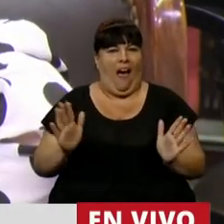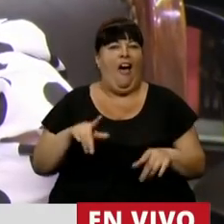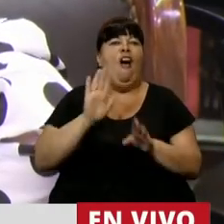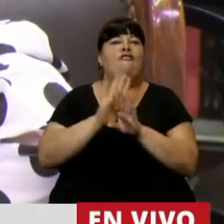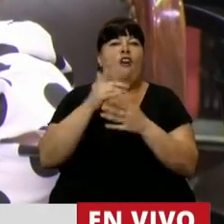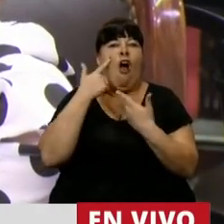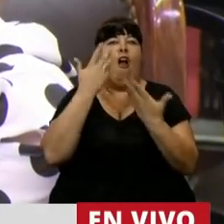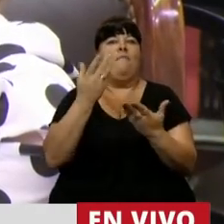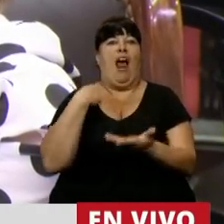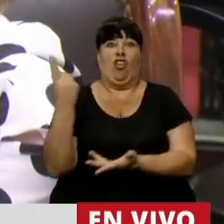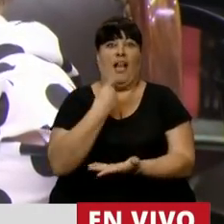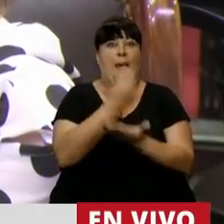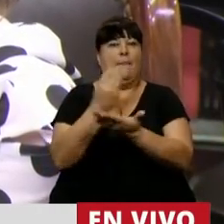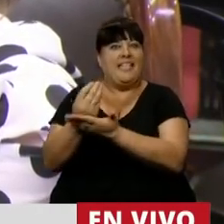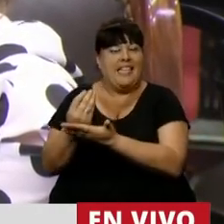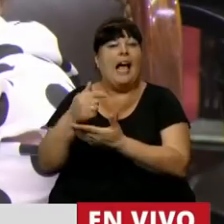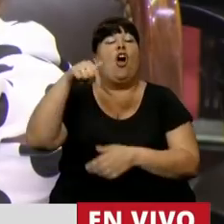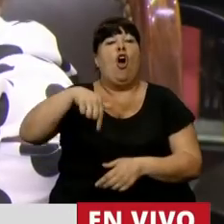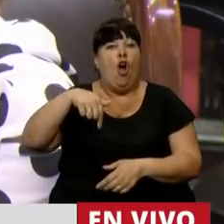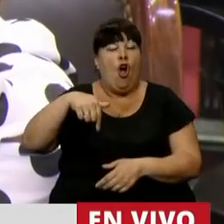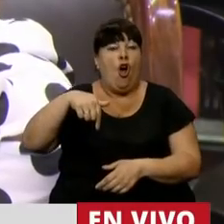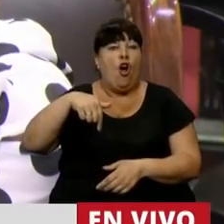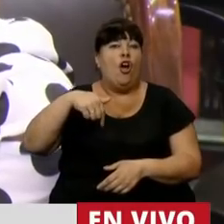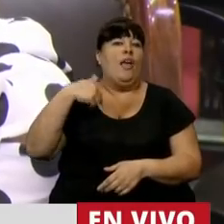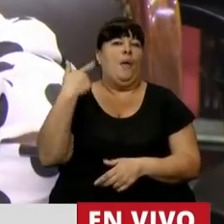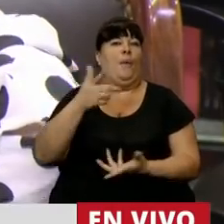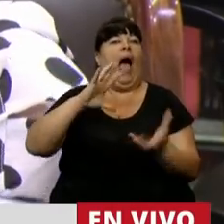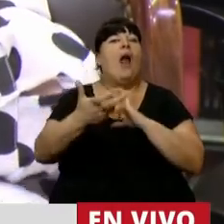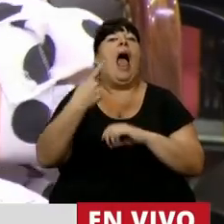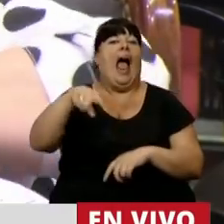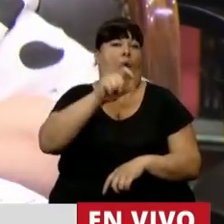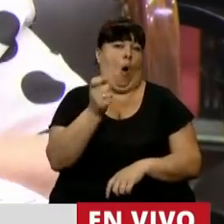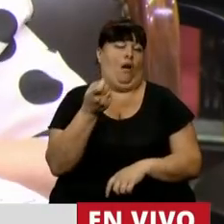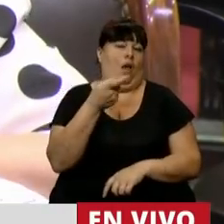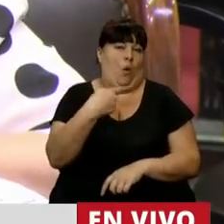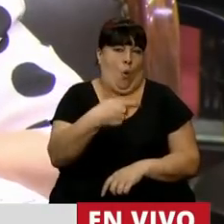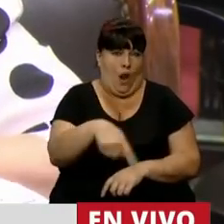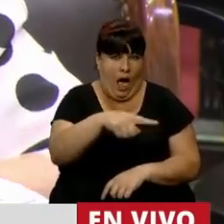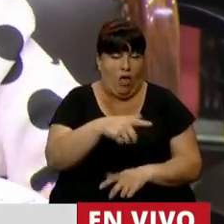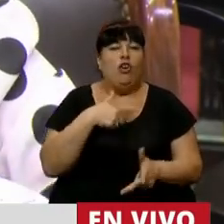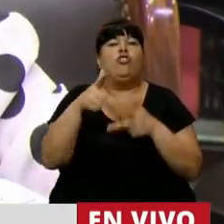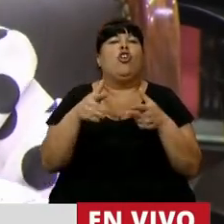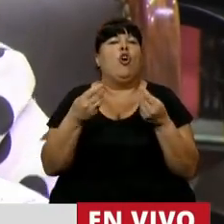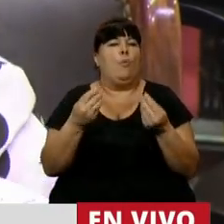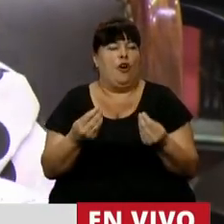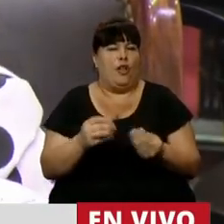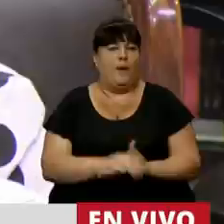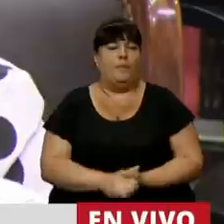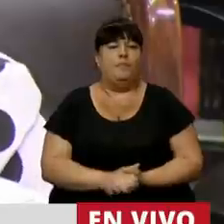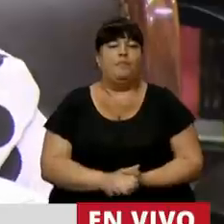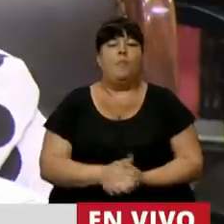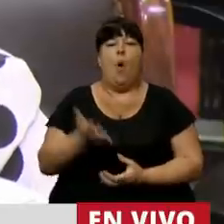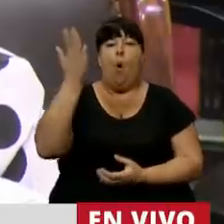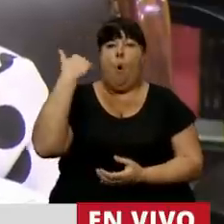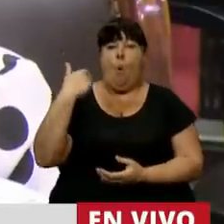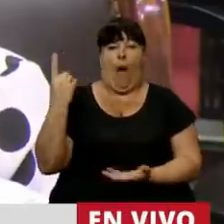a los representados, a los que hoy van a arruinar. Y lo digo esto porque